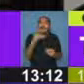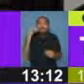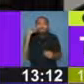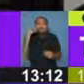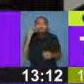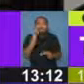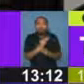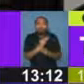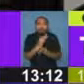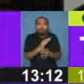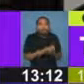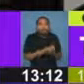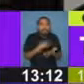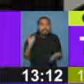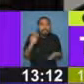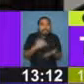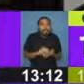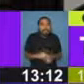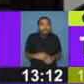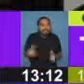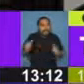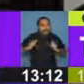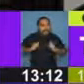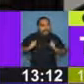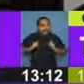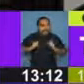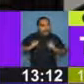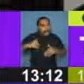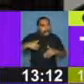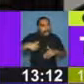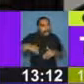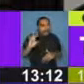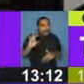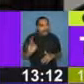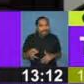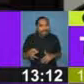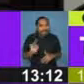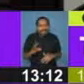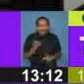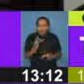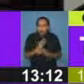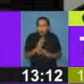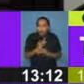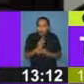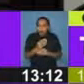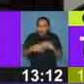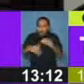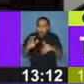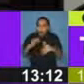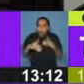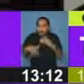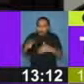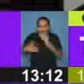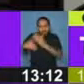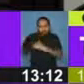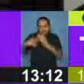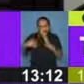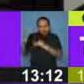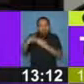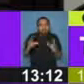ver cuán hasta fin de año llegaremos a muchos no quiero decir cuántos veo Lili con todo el equipo